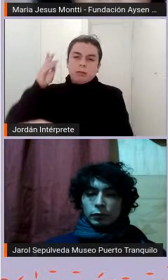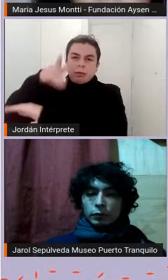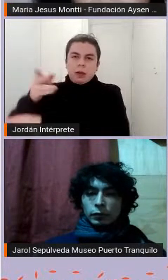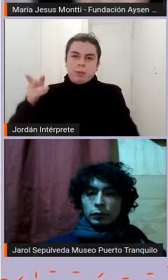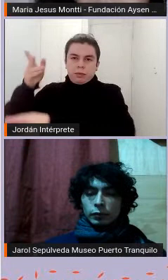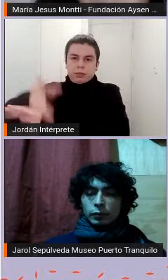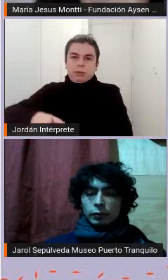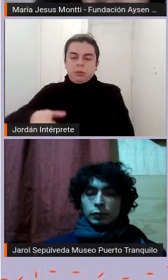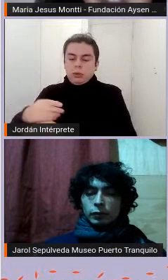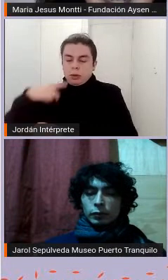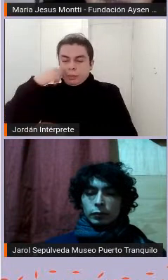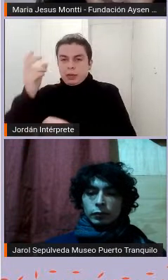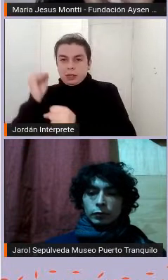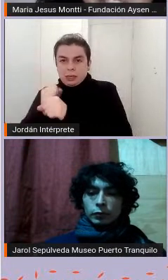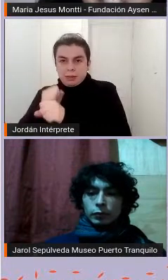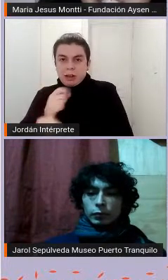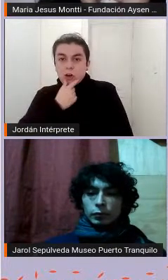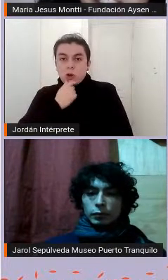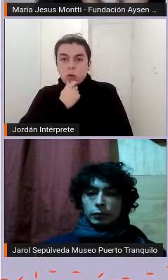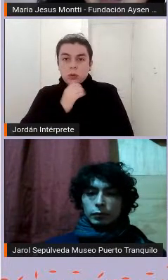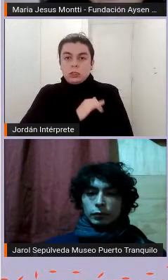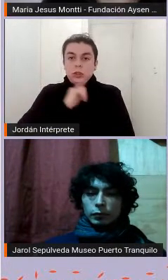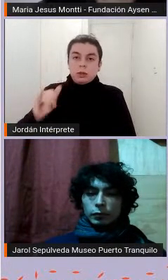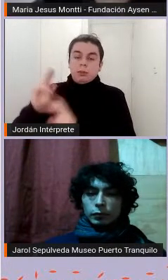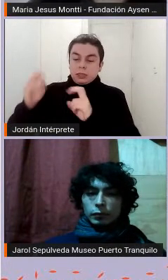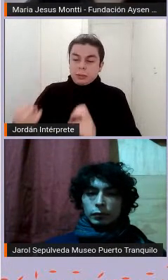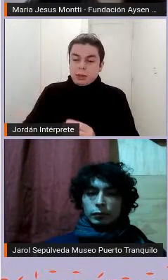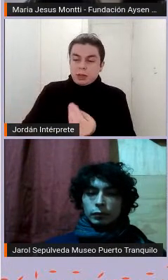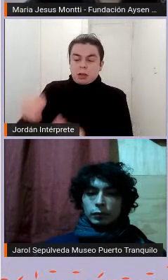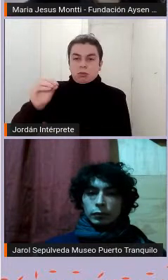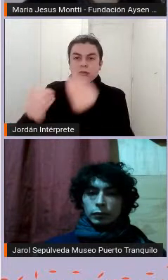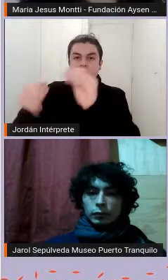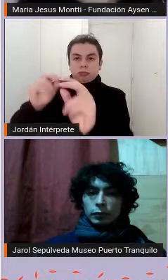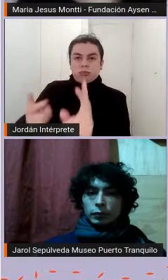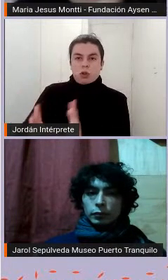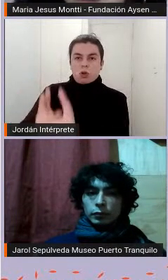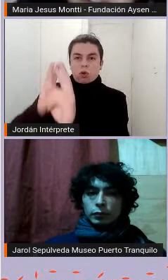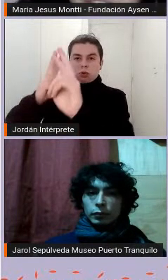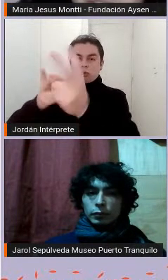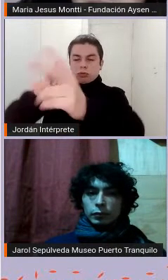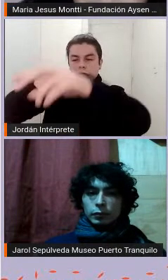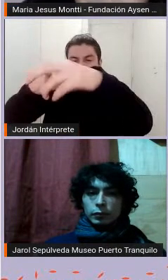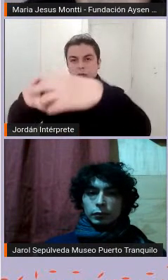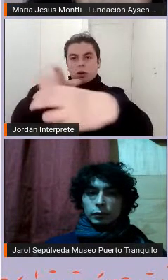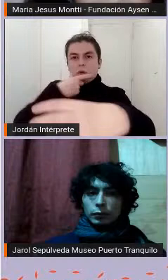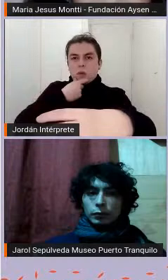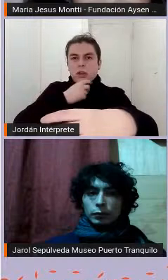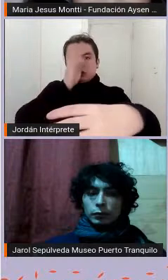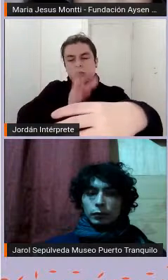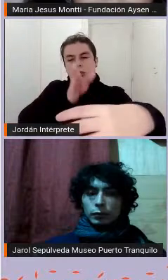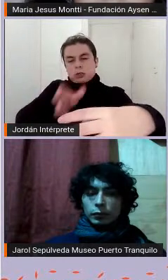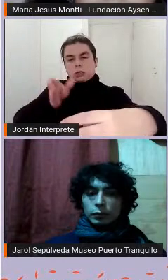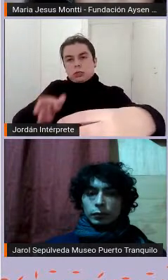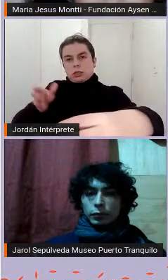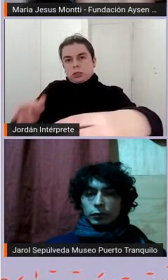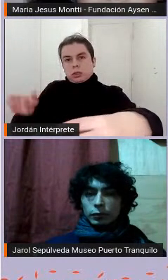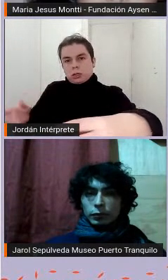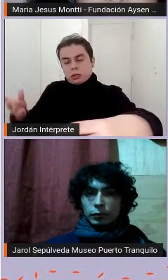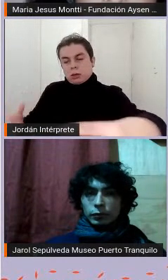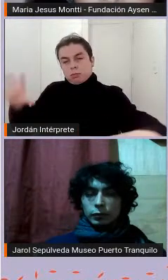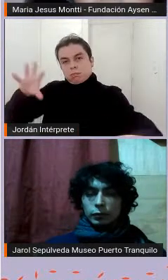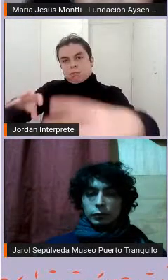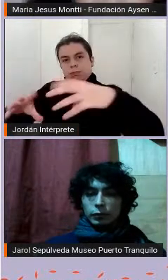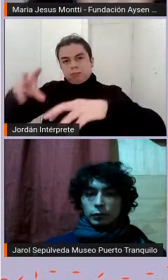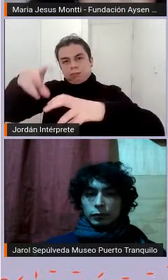los huesos. Luego viene el montaje, que tiene que ver con el armado de los huesos en una sola obra y exhibición de